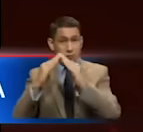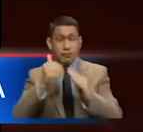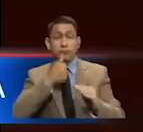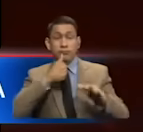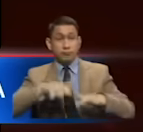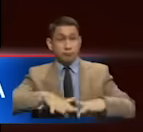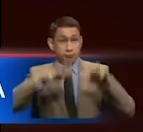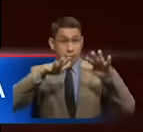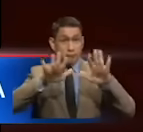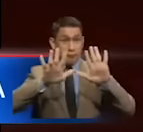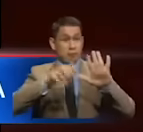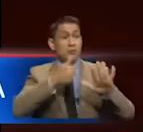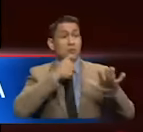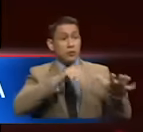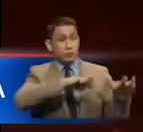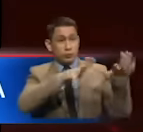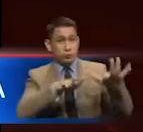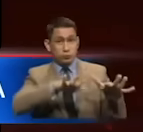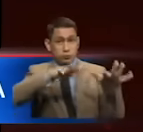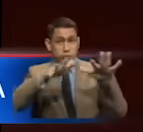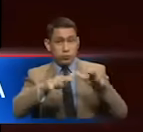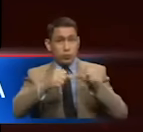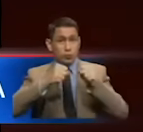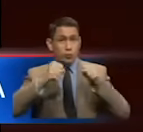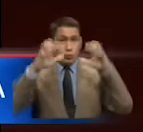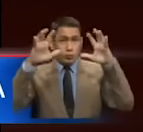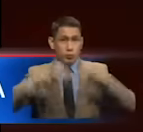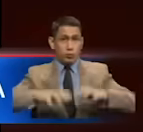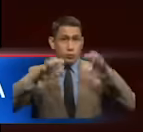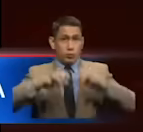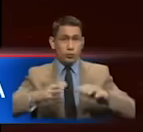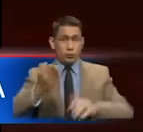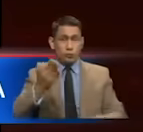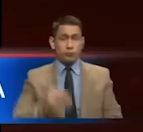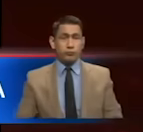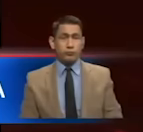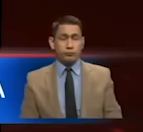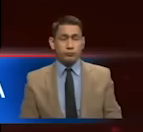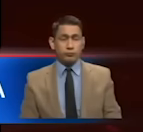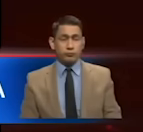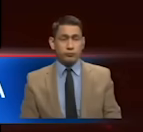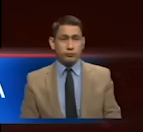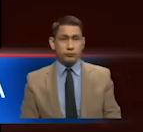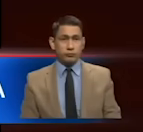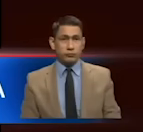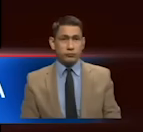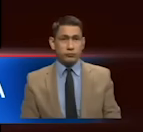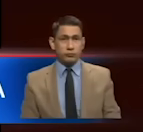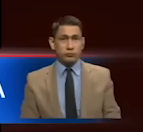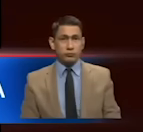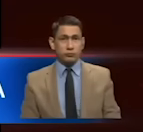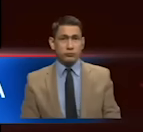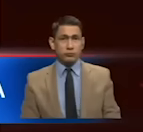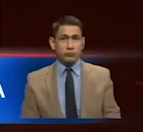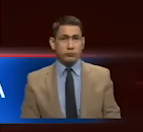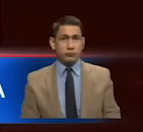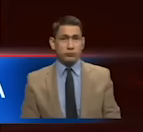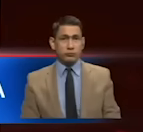por la corriente generada por las fuertes lluvias. ¡Agárrala, señora! ¡De la señora! ¡Agárrala